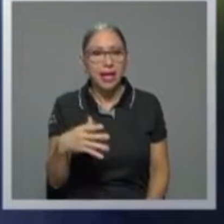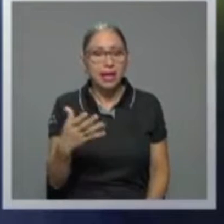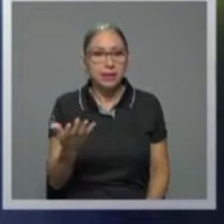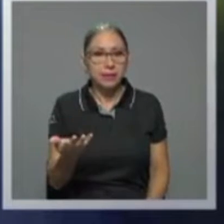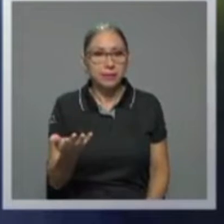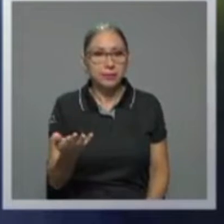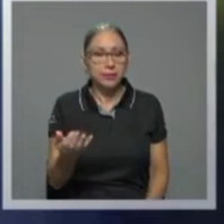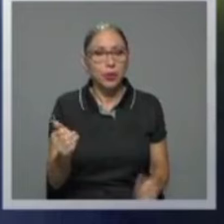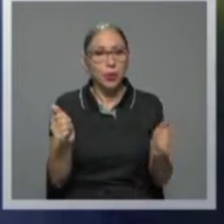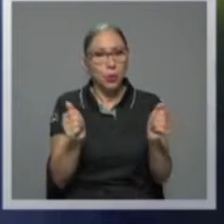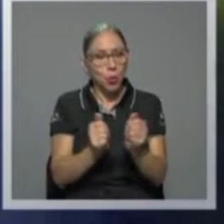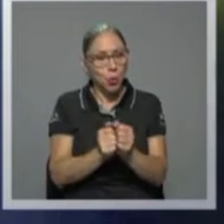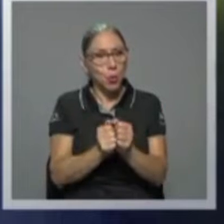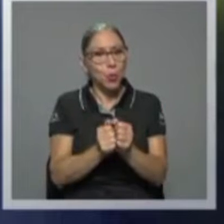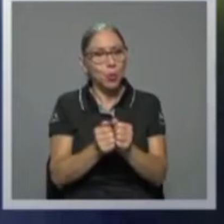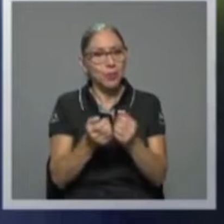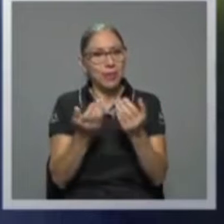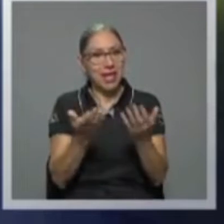con esos